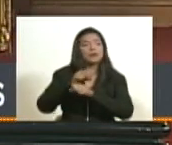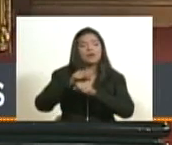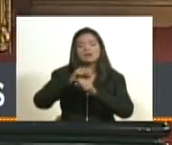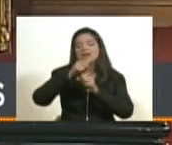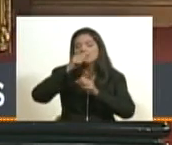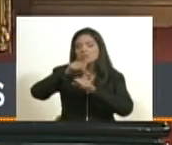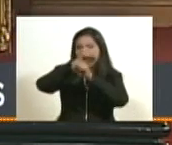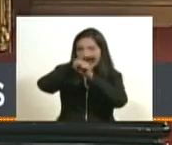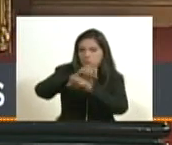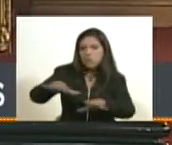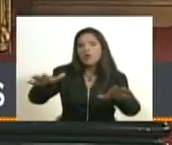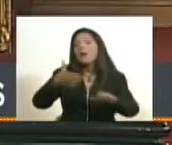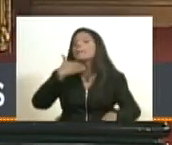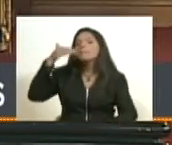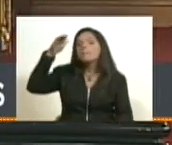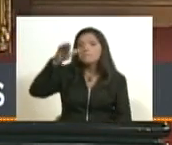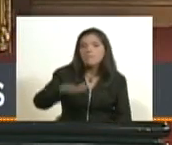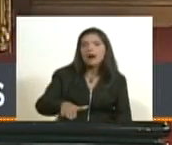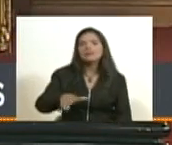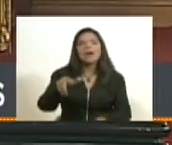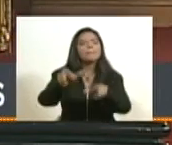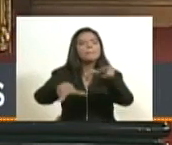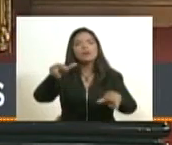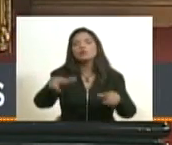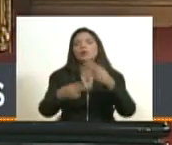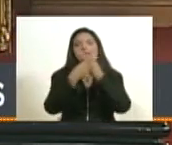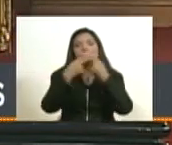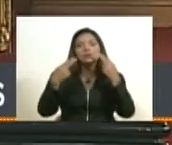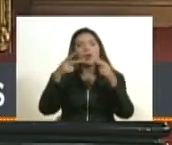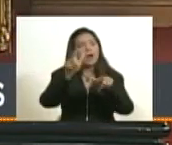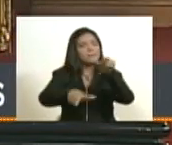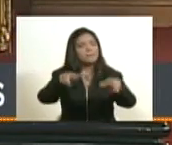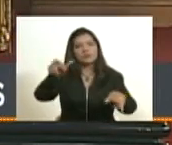las bombas, mata a inocentes y mata gente.